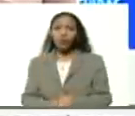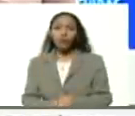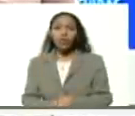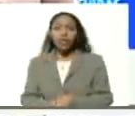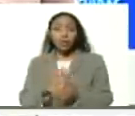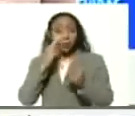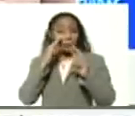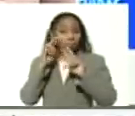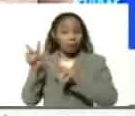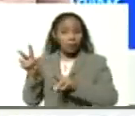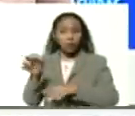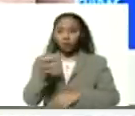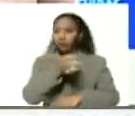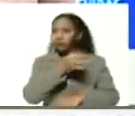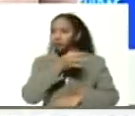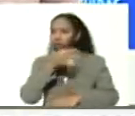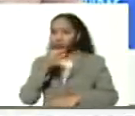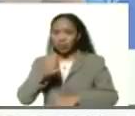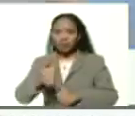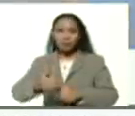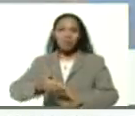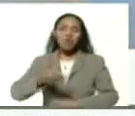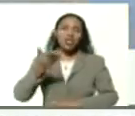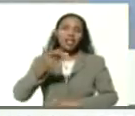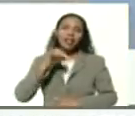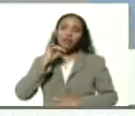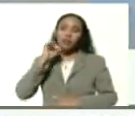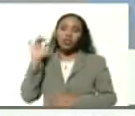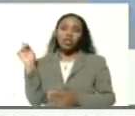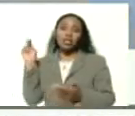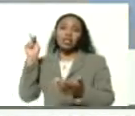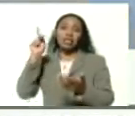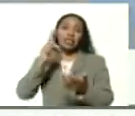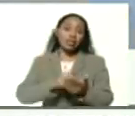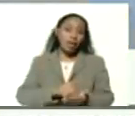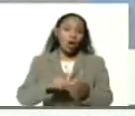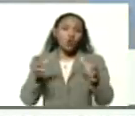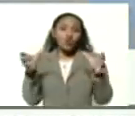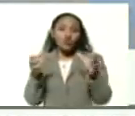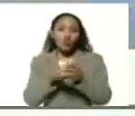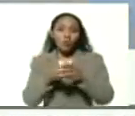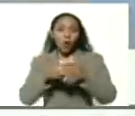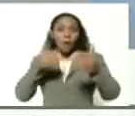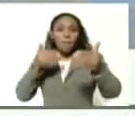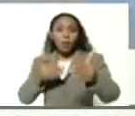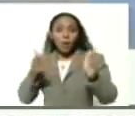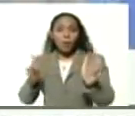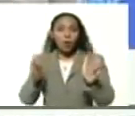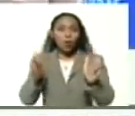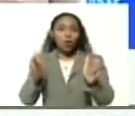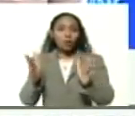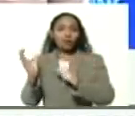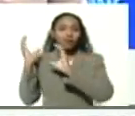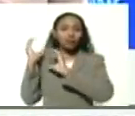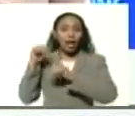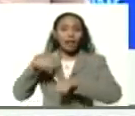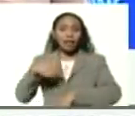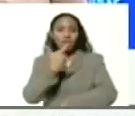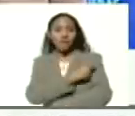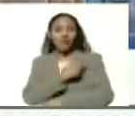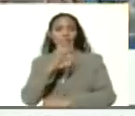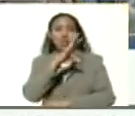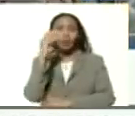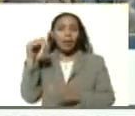vimos la extraordinaria y muy buena noticia de la llegada de un lote de Sputnik V a Venezuela, 50.000 vacunas